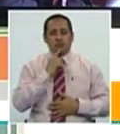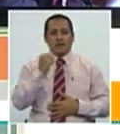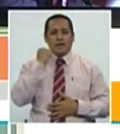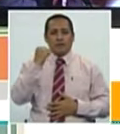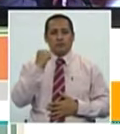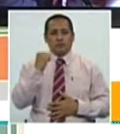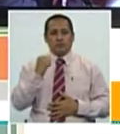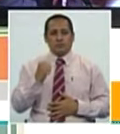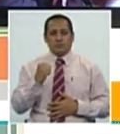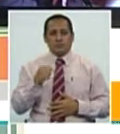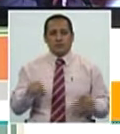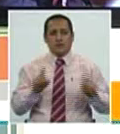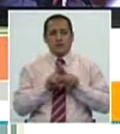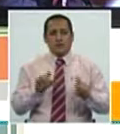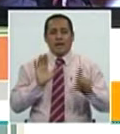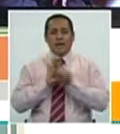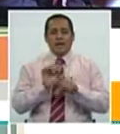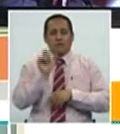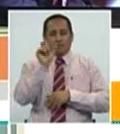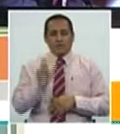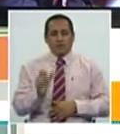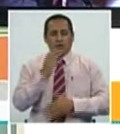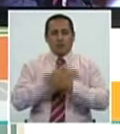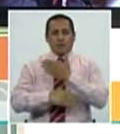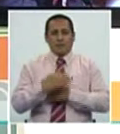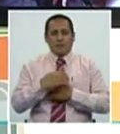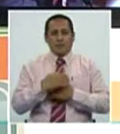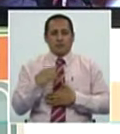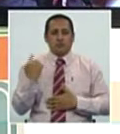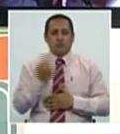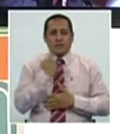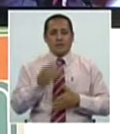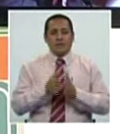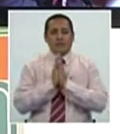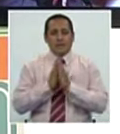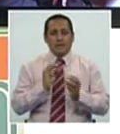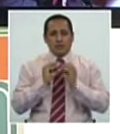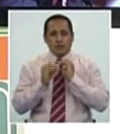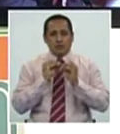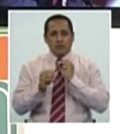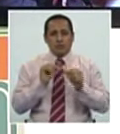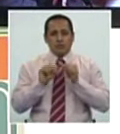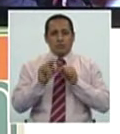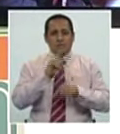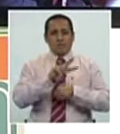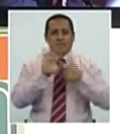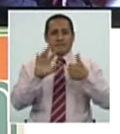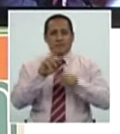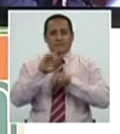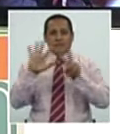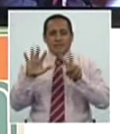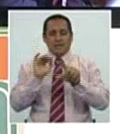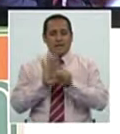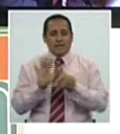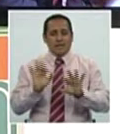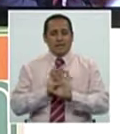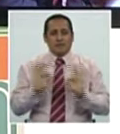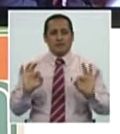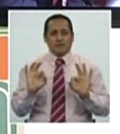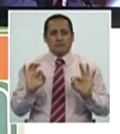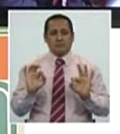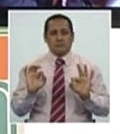derechos, ¿no? Existe la ley de personas con discapacidad, solamente pidan que se les aplique el artículo 26 y 27 de la ley y nada